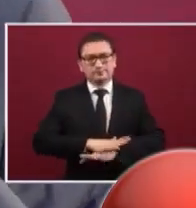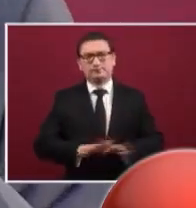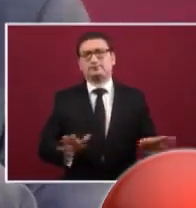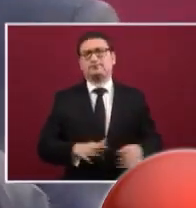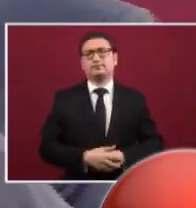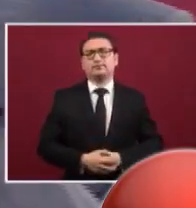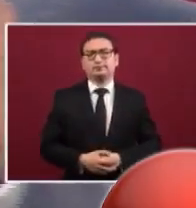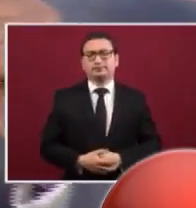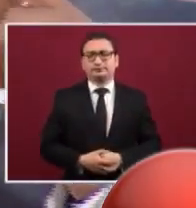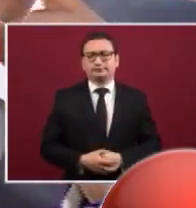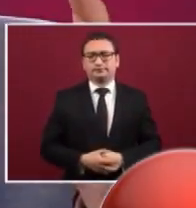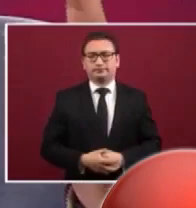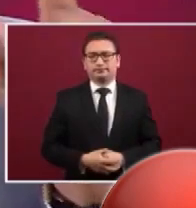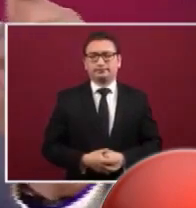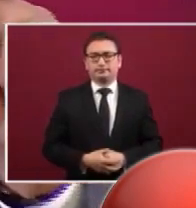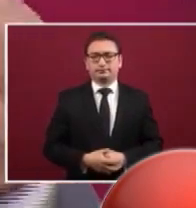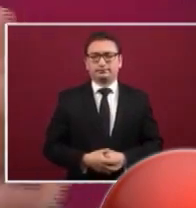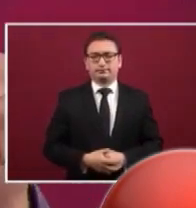sin